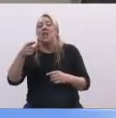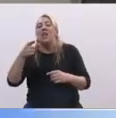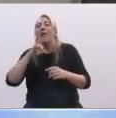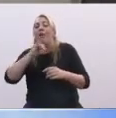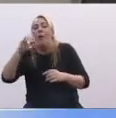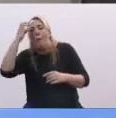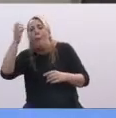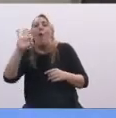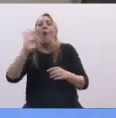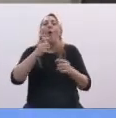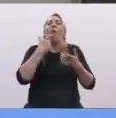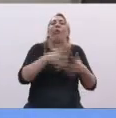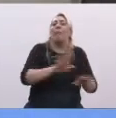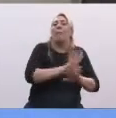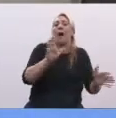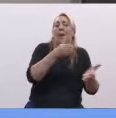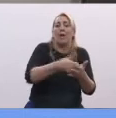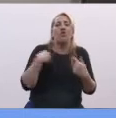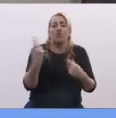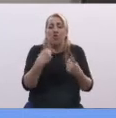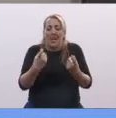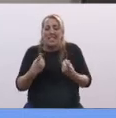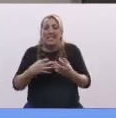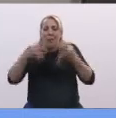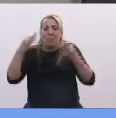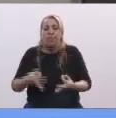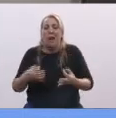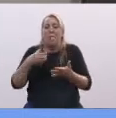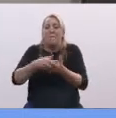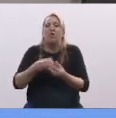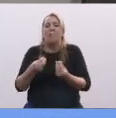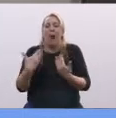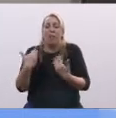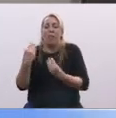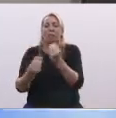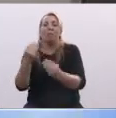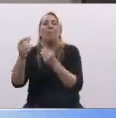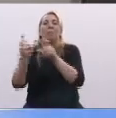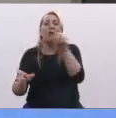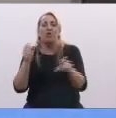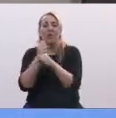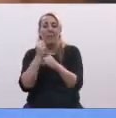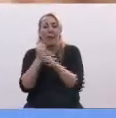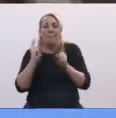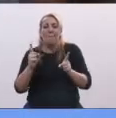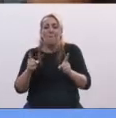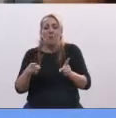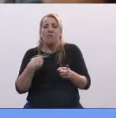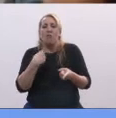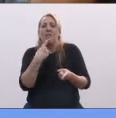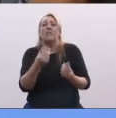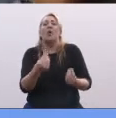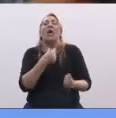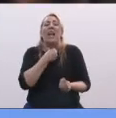de invertir, que nosotros necesitamos inversiones para generar trabajos reales. Entonces, esto es lo que le hemos puesto acá. Acá estamos diciendo, ¿qué